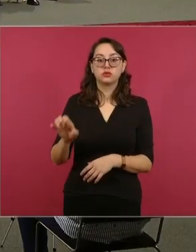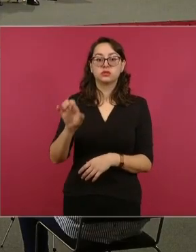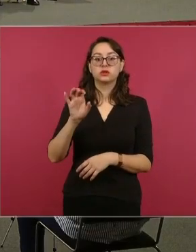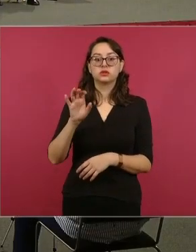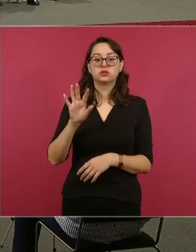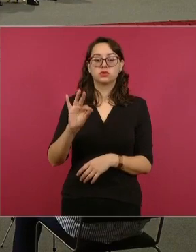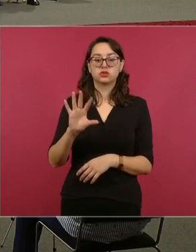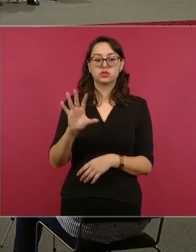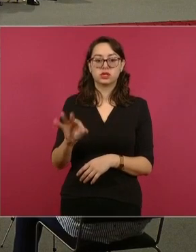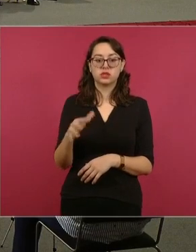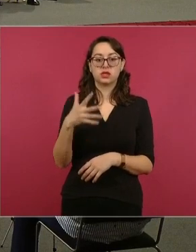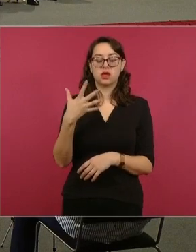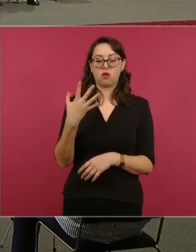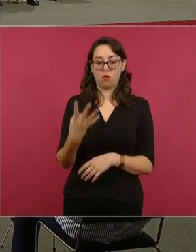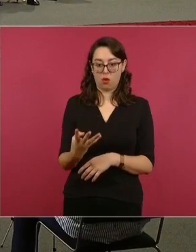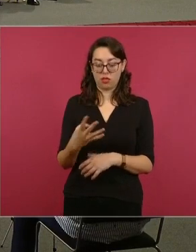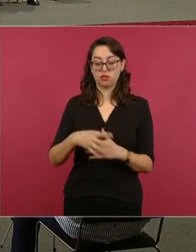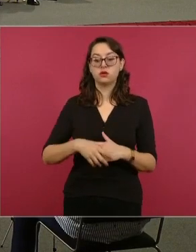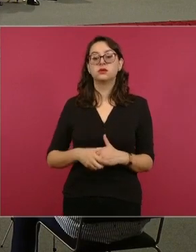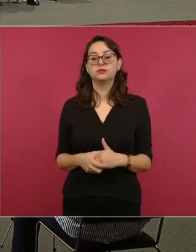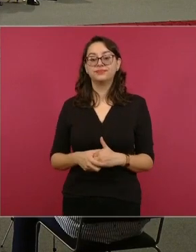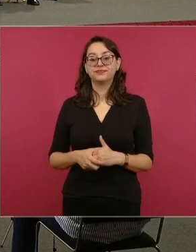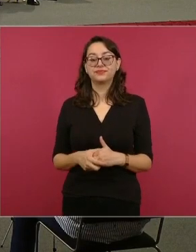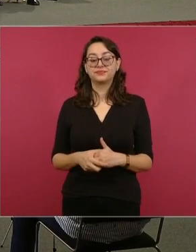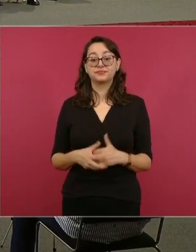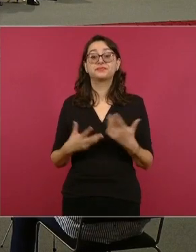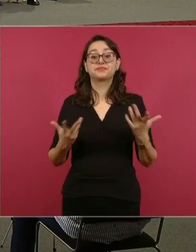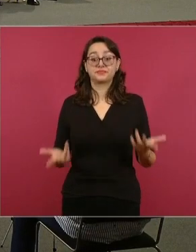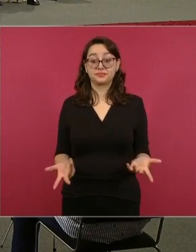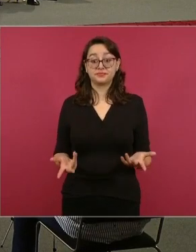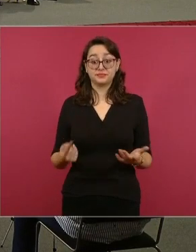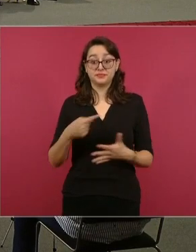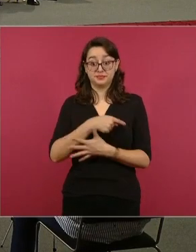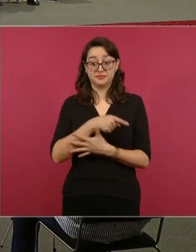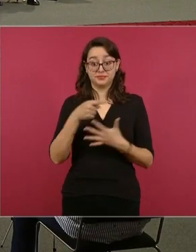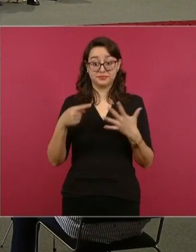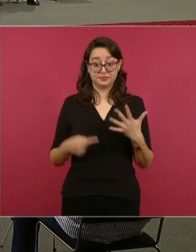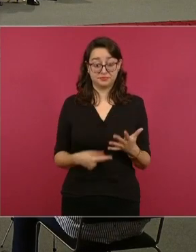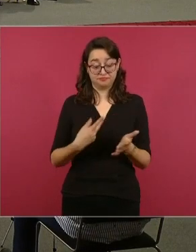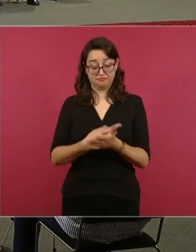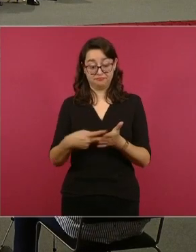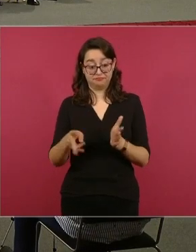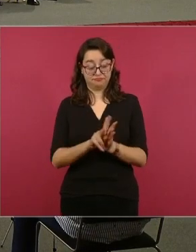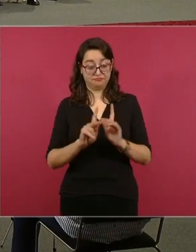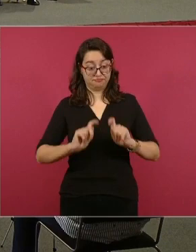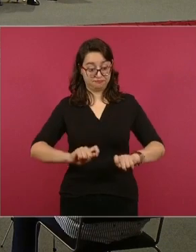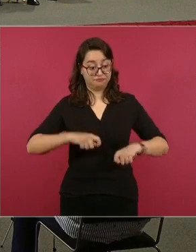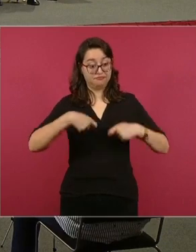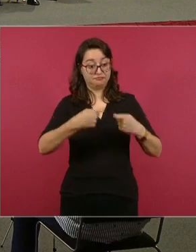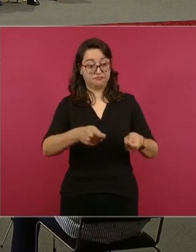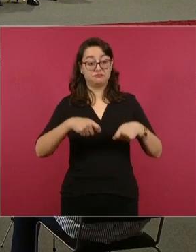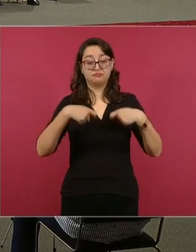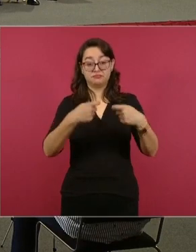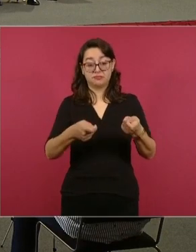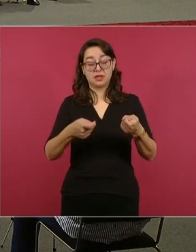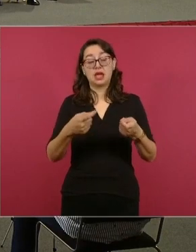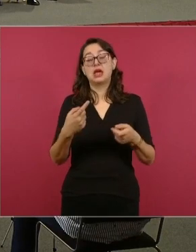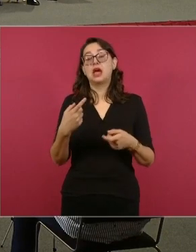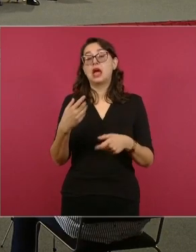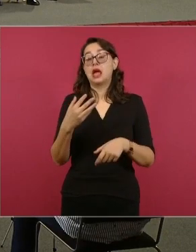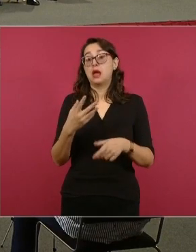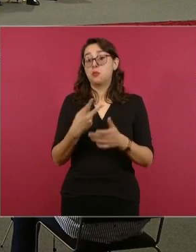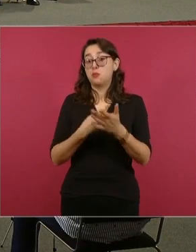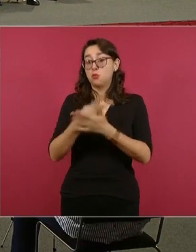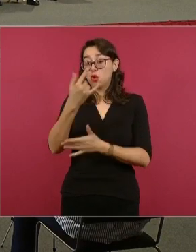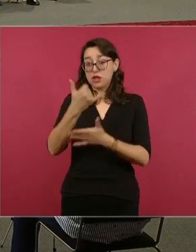Quiero comentar que los criterios que se establecieron para esta primera etapa son muchos más, pero la primera etapa tiene que ver